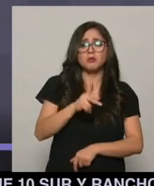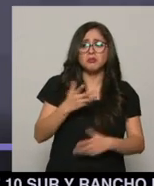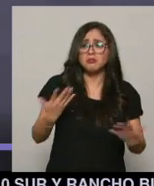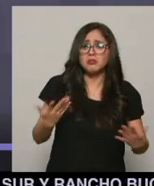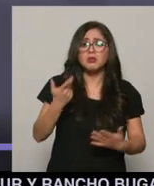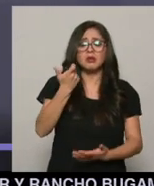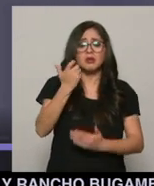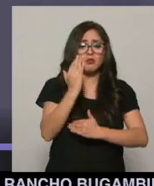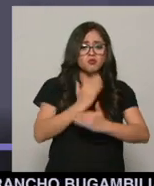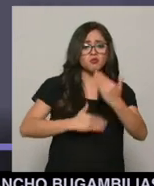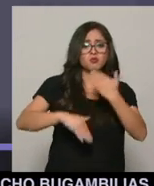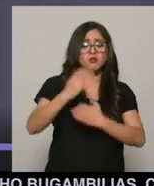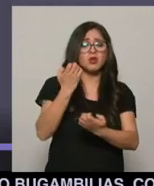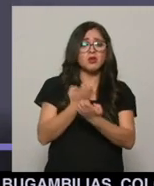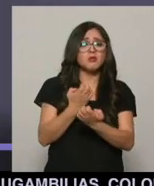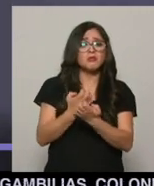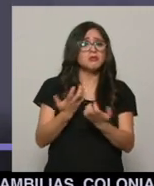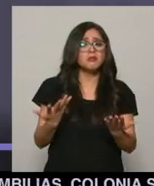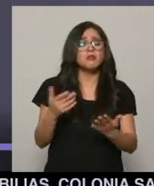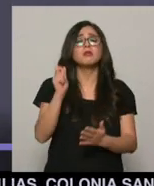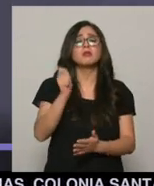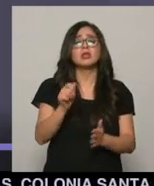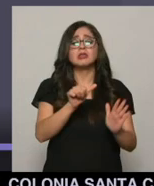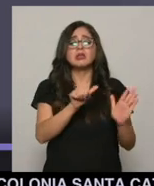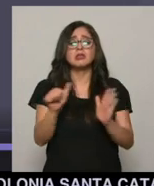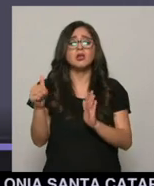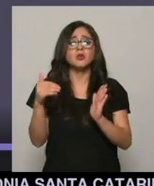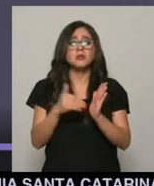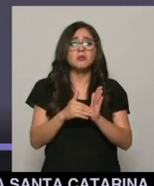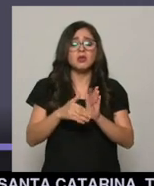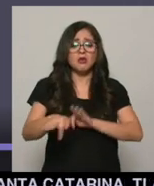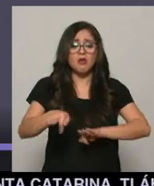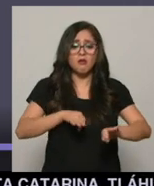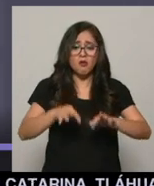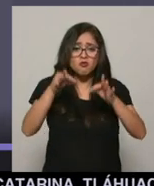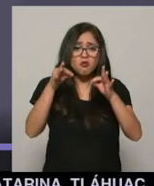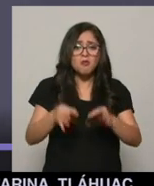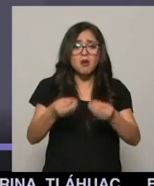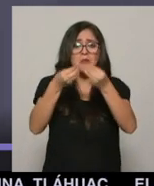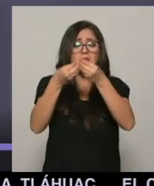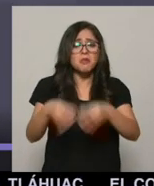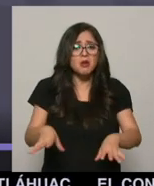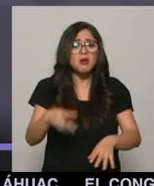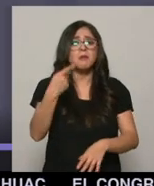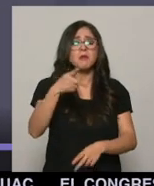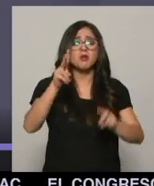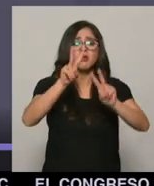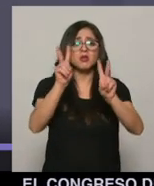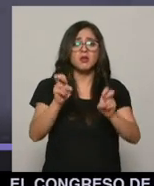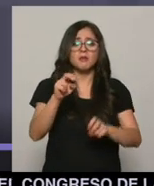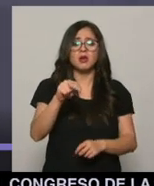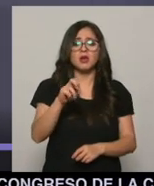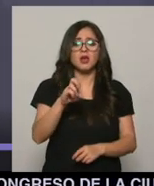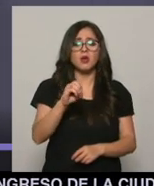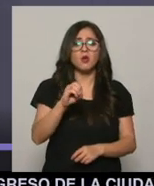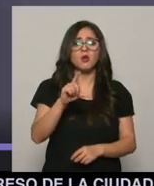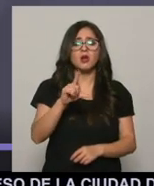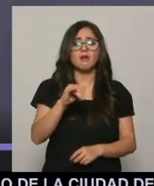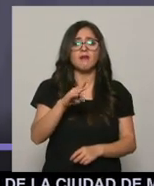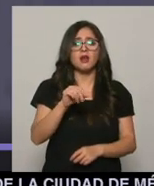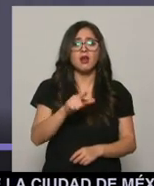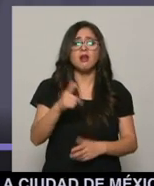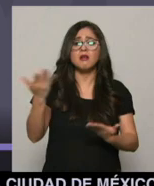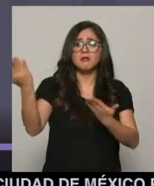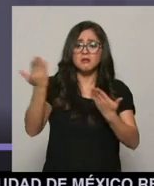Se ha perdido más de 600,000 empleos formales. El famoso modelo neoliberal, pues vino Christine Lagarde hace unos